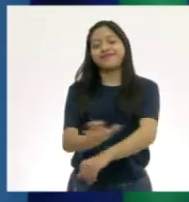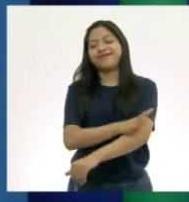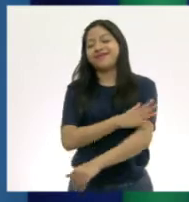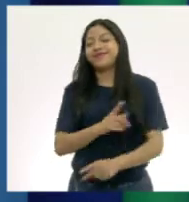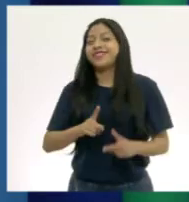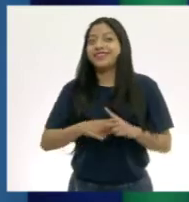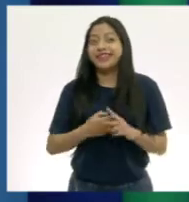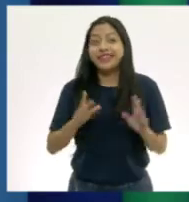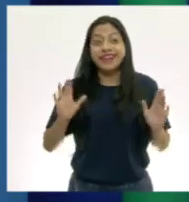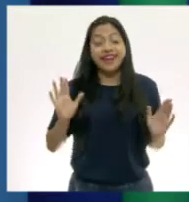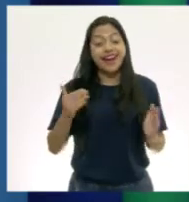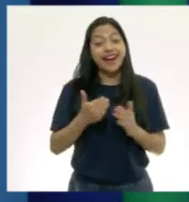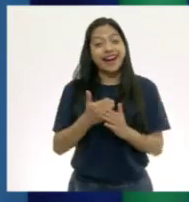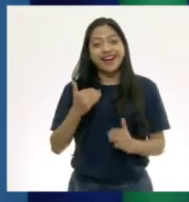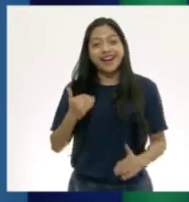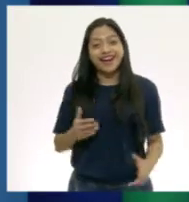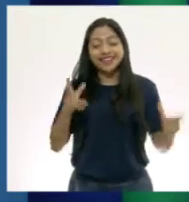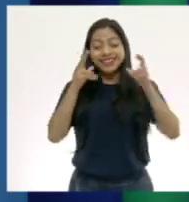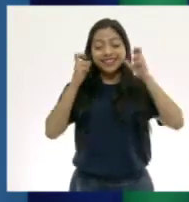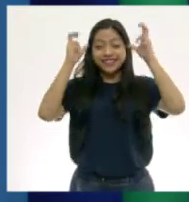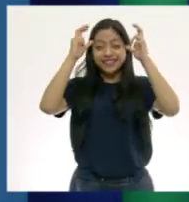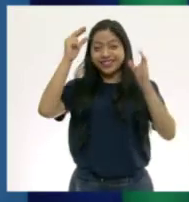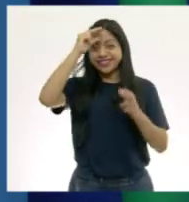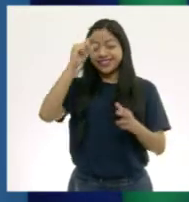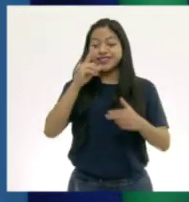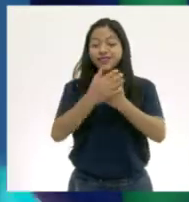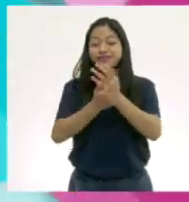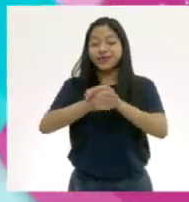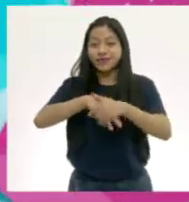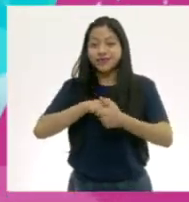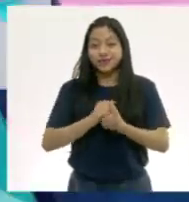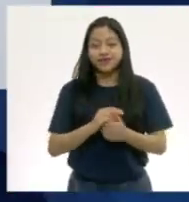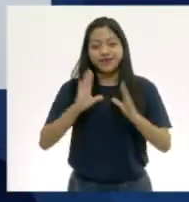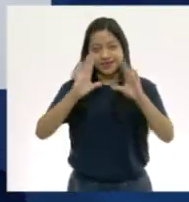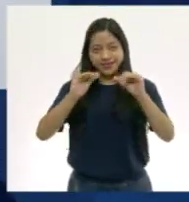pero antes hay que ir con ajo listo para lavar nuestras manos.